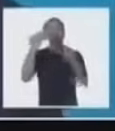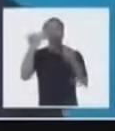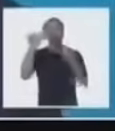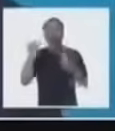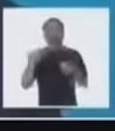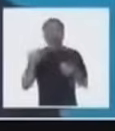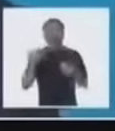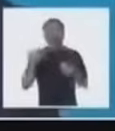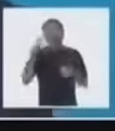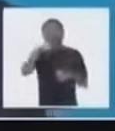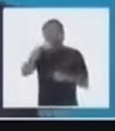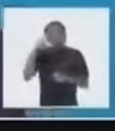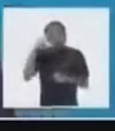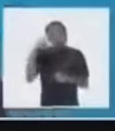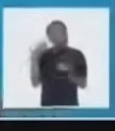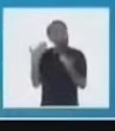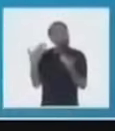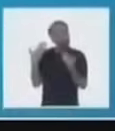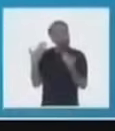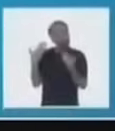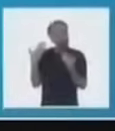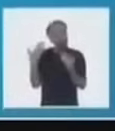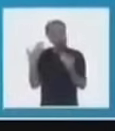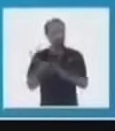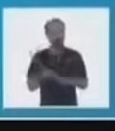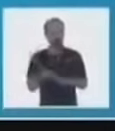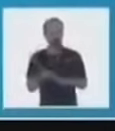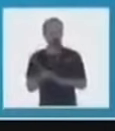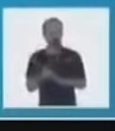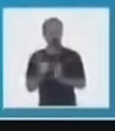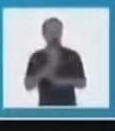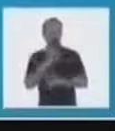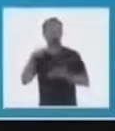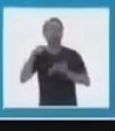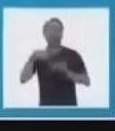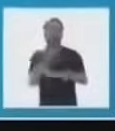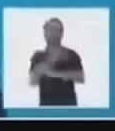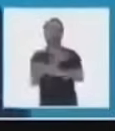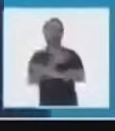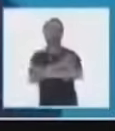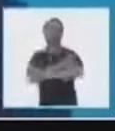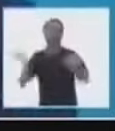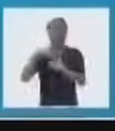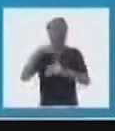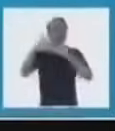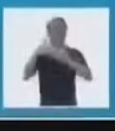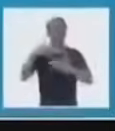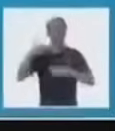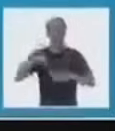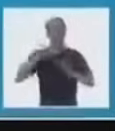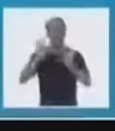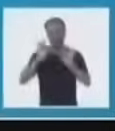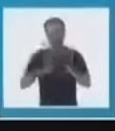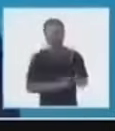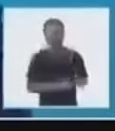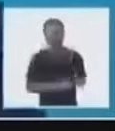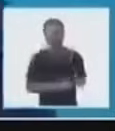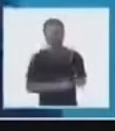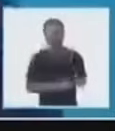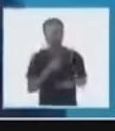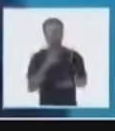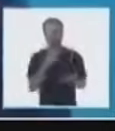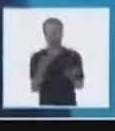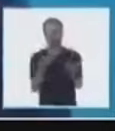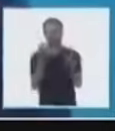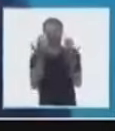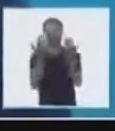nacional, ha apoyado prácticamente todos los proyectos de ley que impulsaba el oficialismo. Yo le quiero preguntar a usted, que va a asumir como